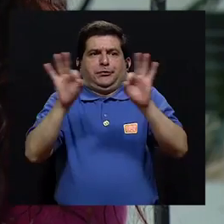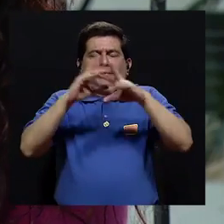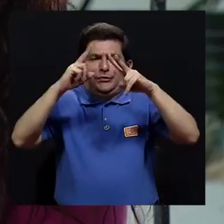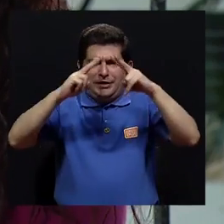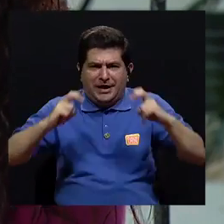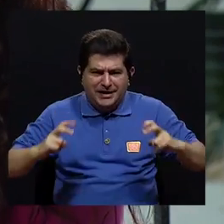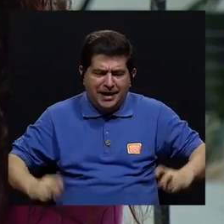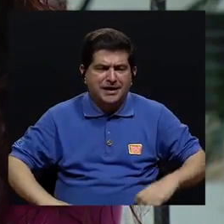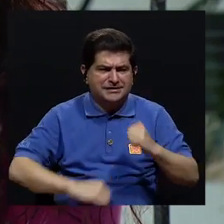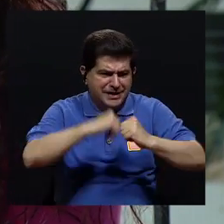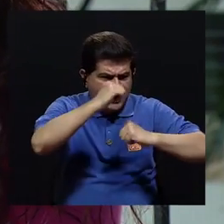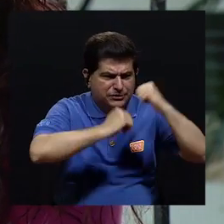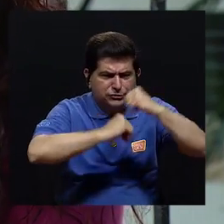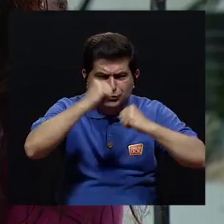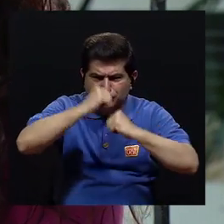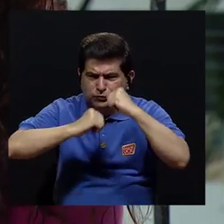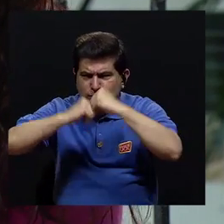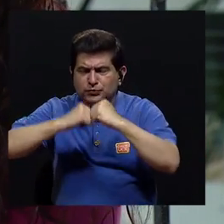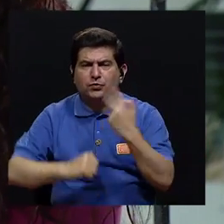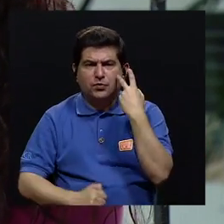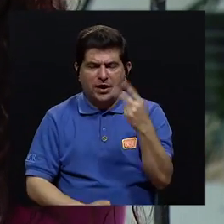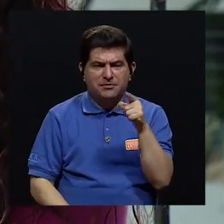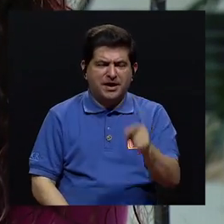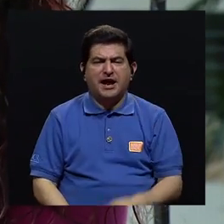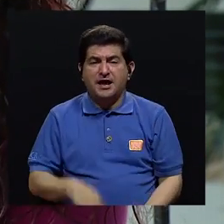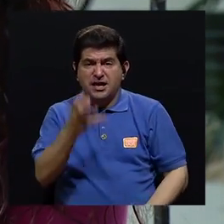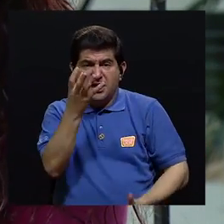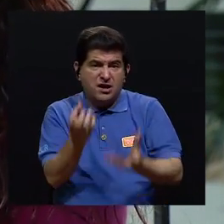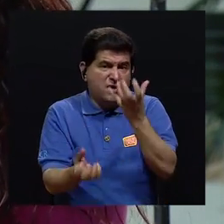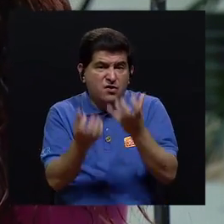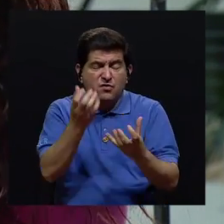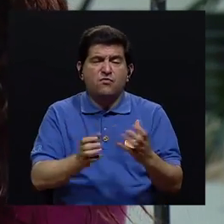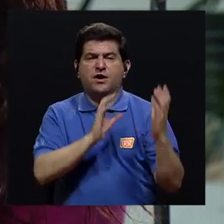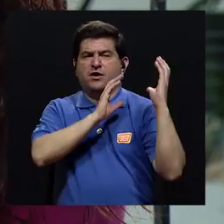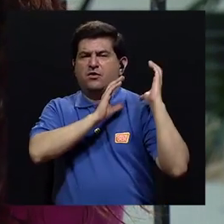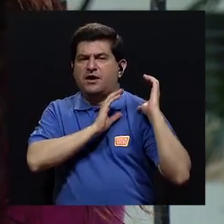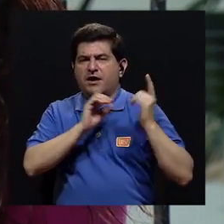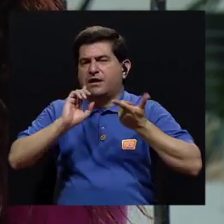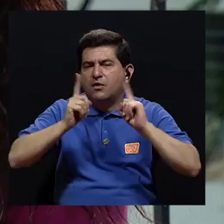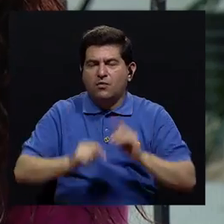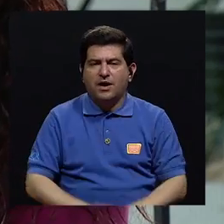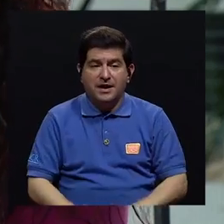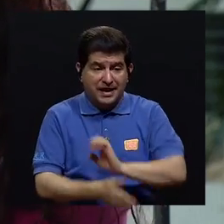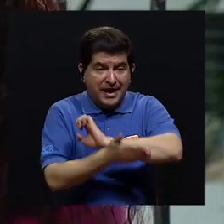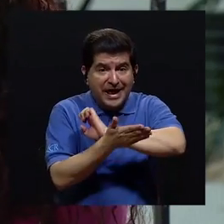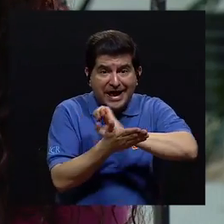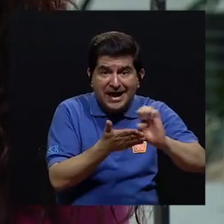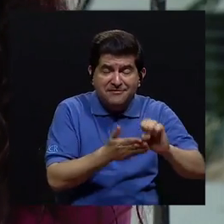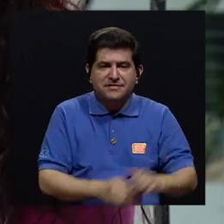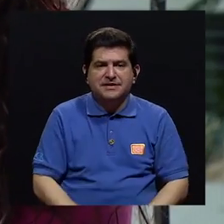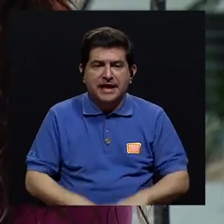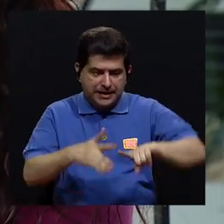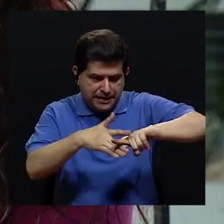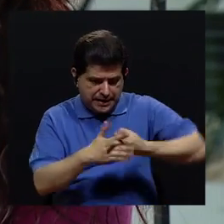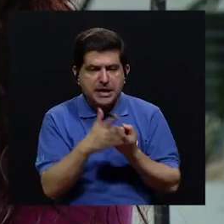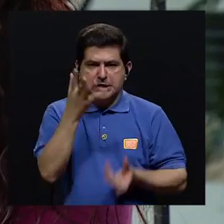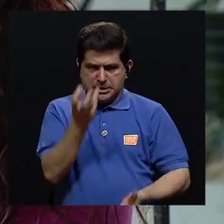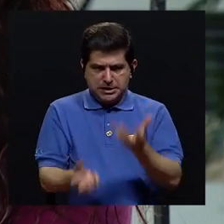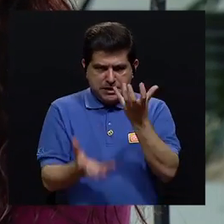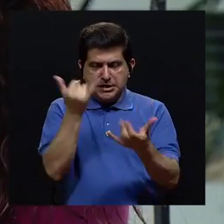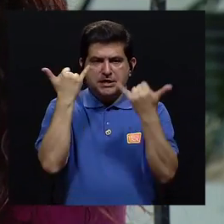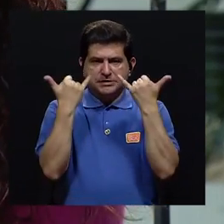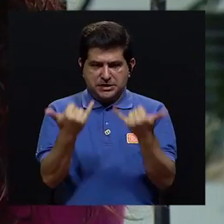fundamental, analizar toda la infraestructura y ver cuál es la carga de fuego, porque lo que evitamos es poder tener un conato de